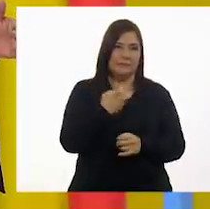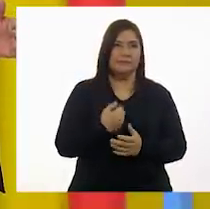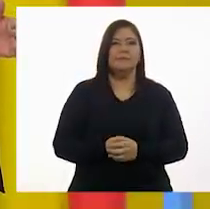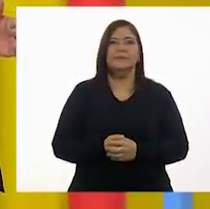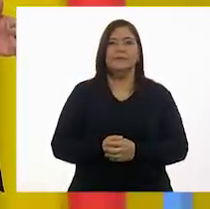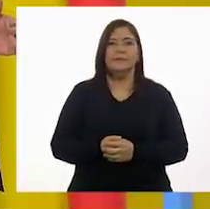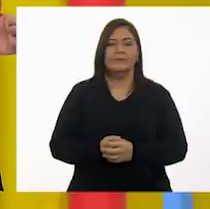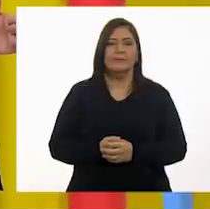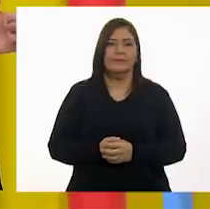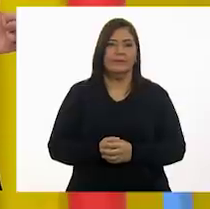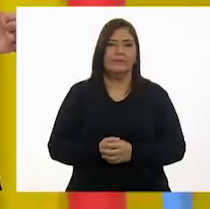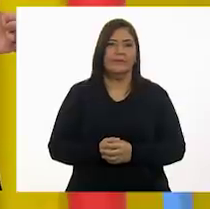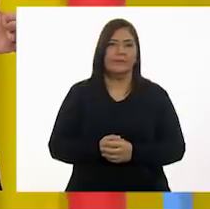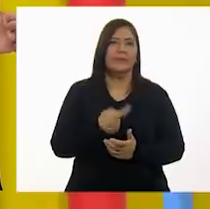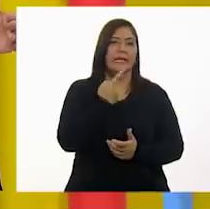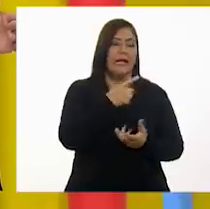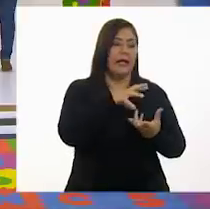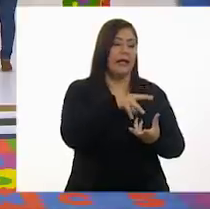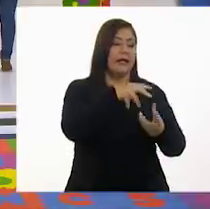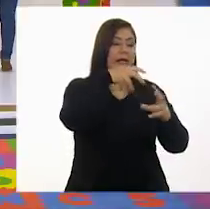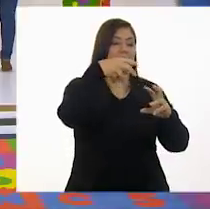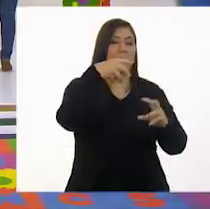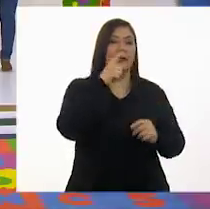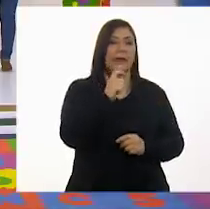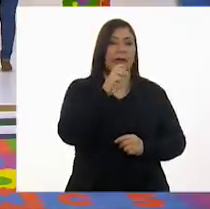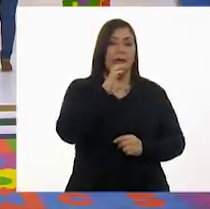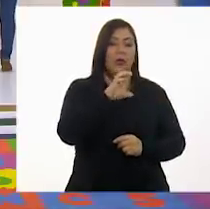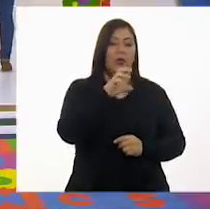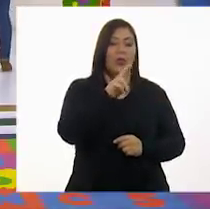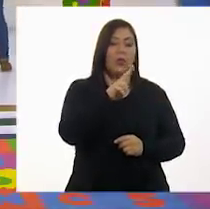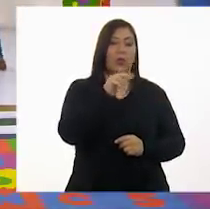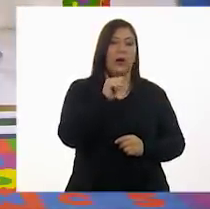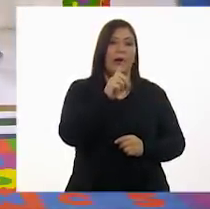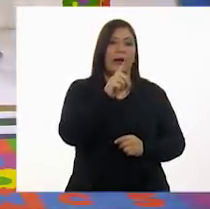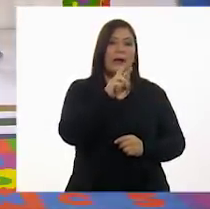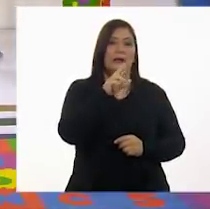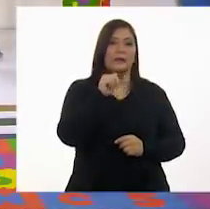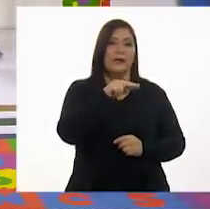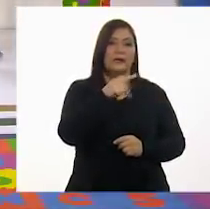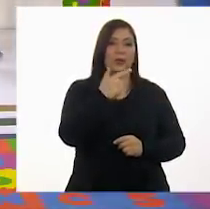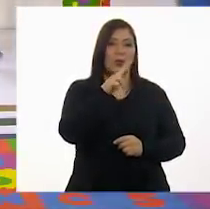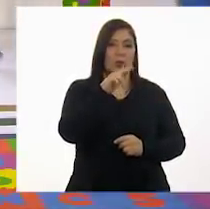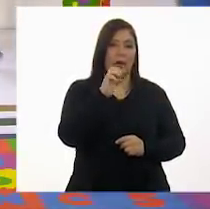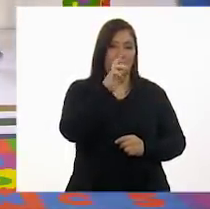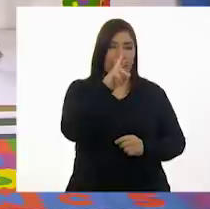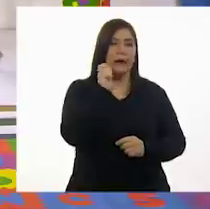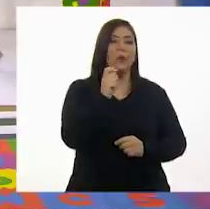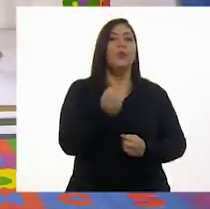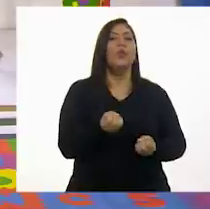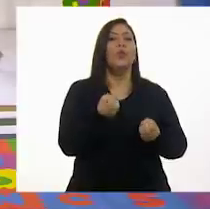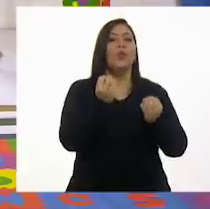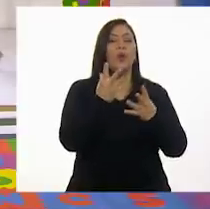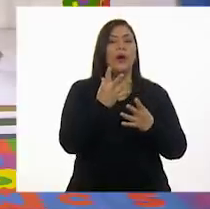Entonces, es nuestro prisma cuadrangular. Vamos a pegar, entonces, ¿cuántas caras dijimos que eran?